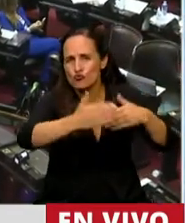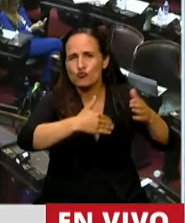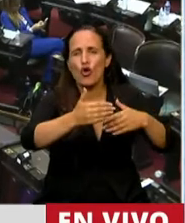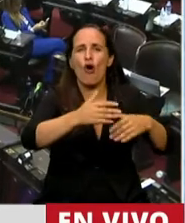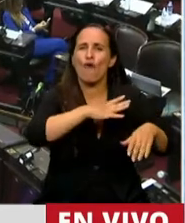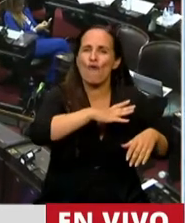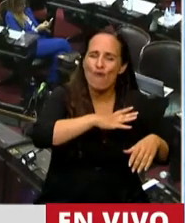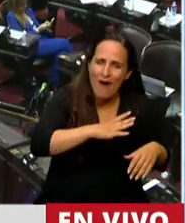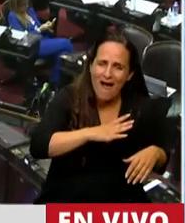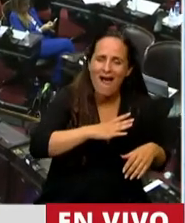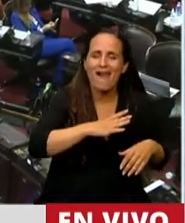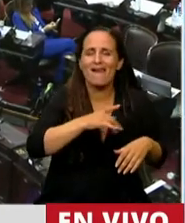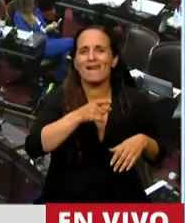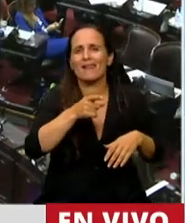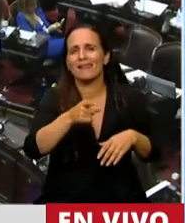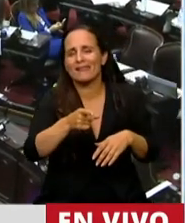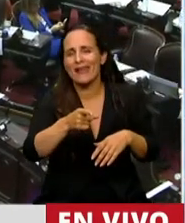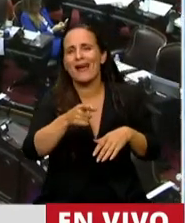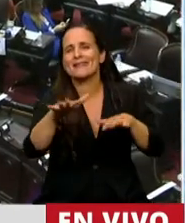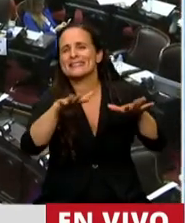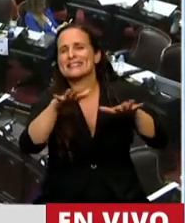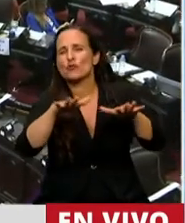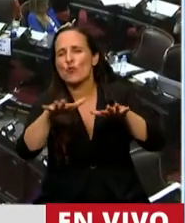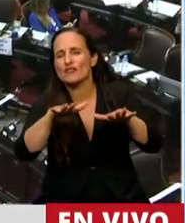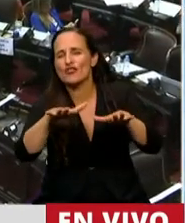terminar, para ciertas situaciones